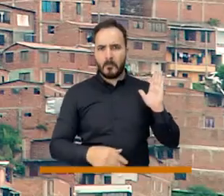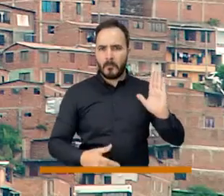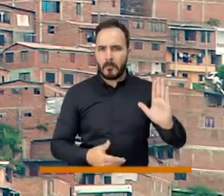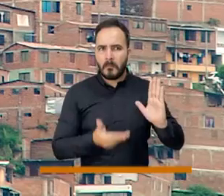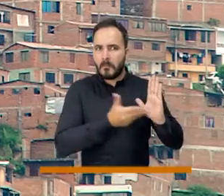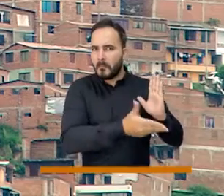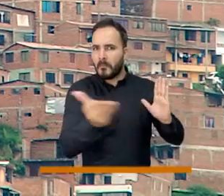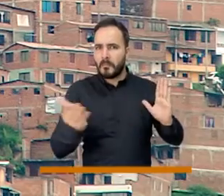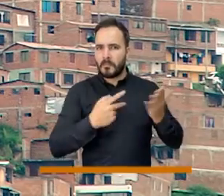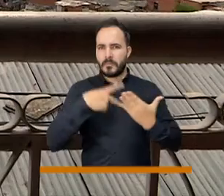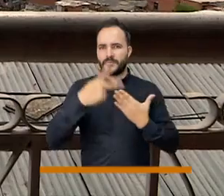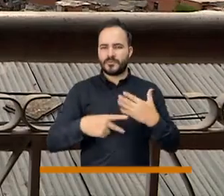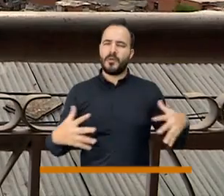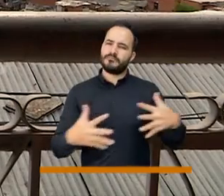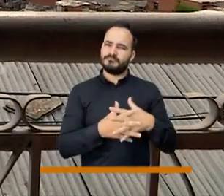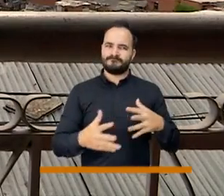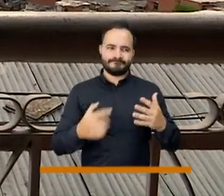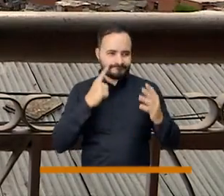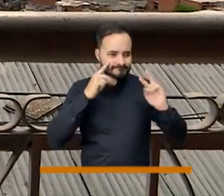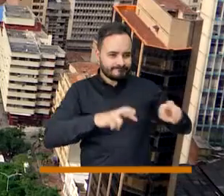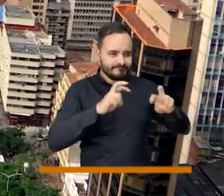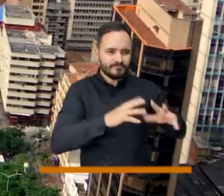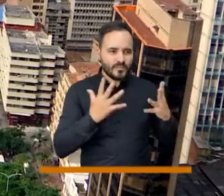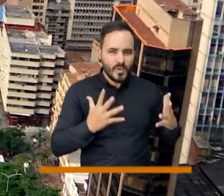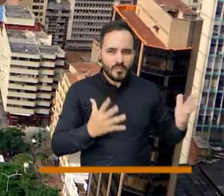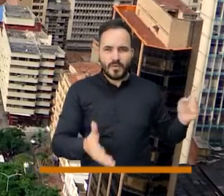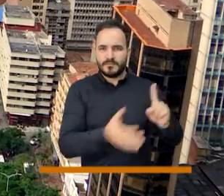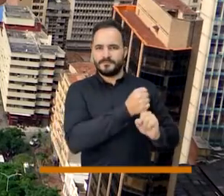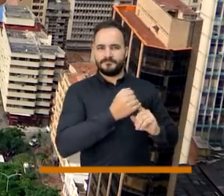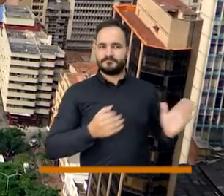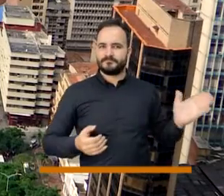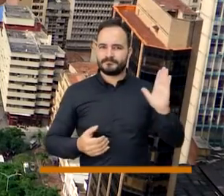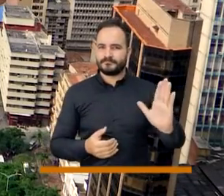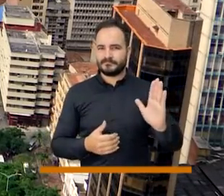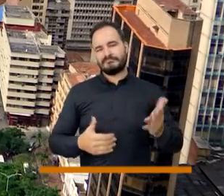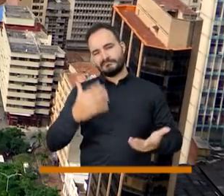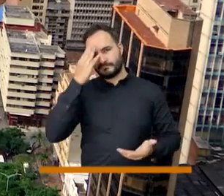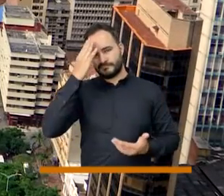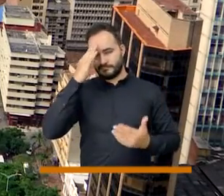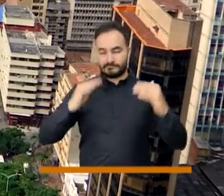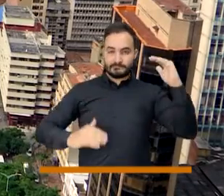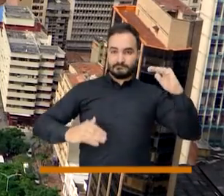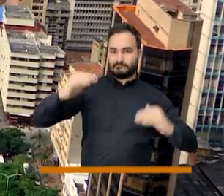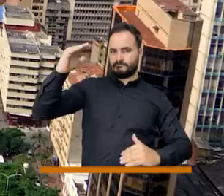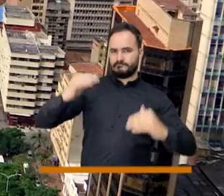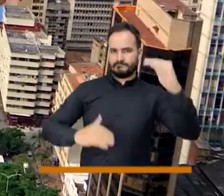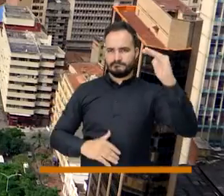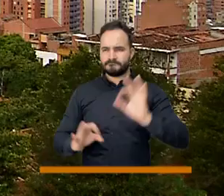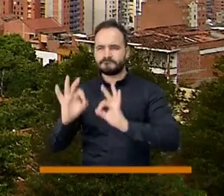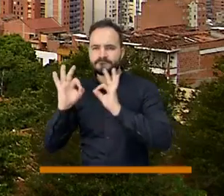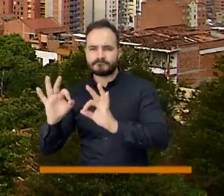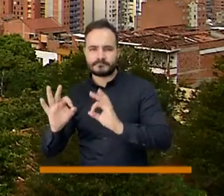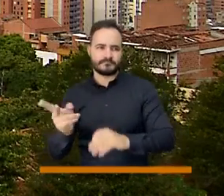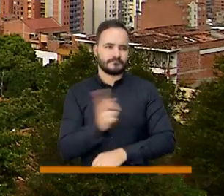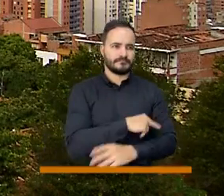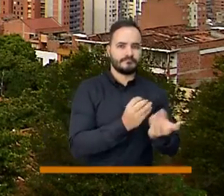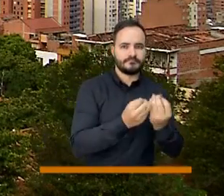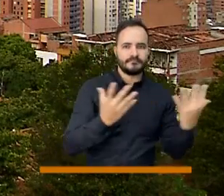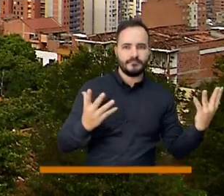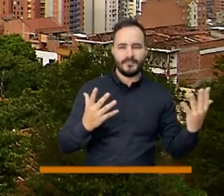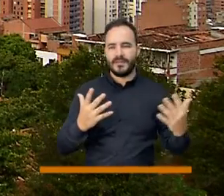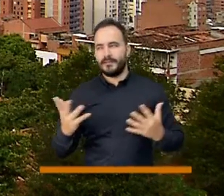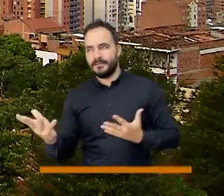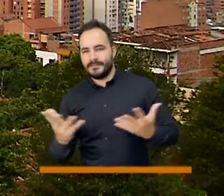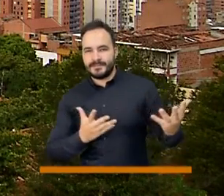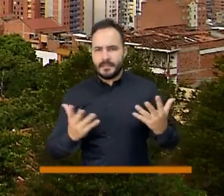de vivienda que permitan satisfacer y resolver ese déficit tanto cuantitativo como cualitativo de la vivienda